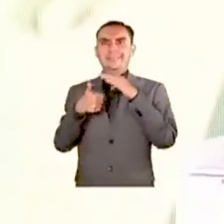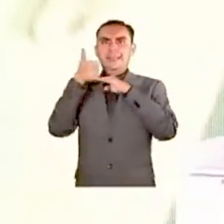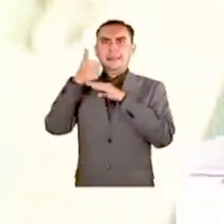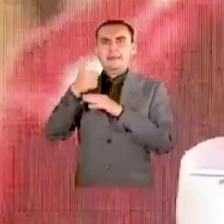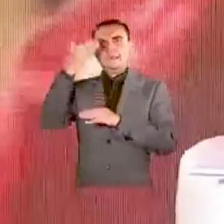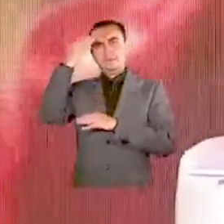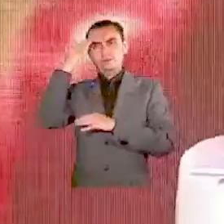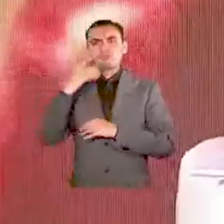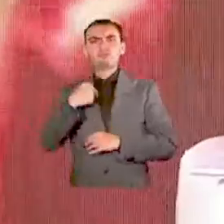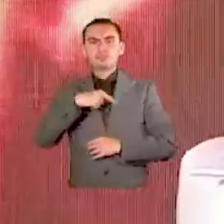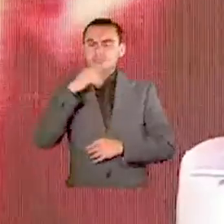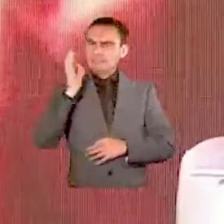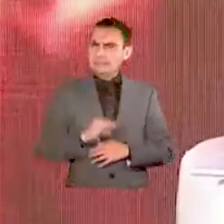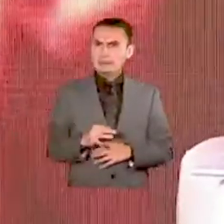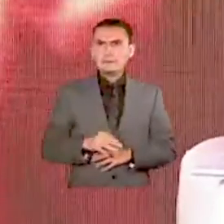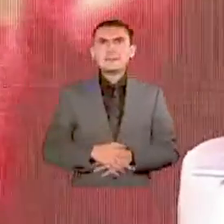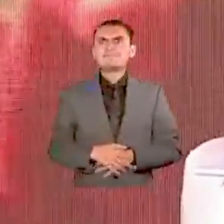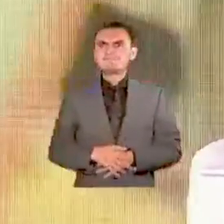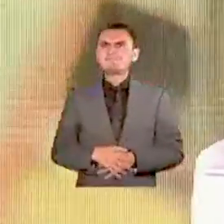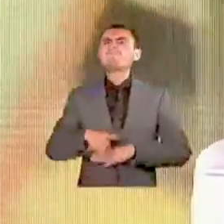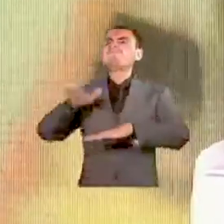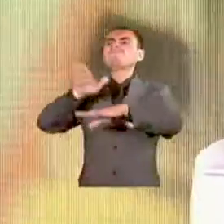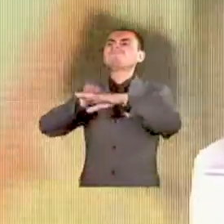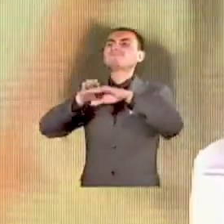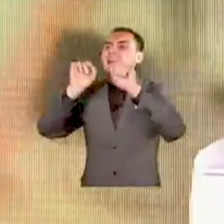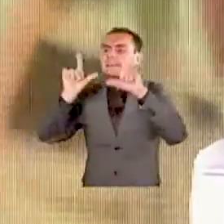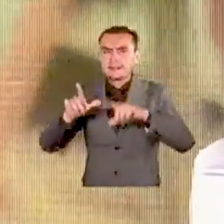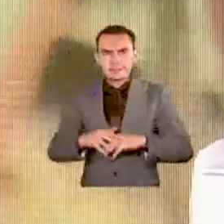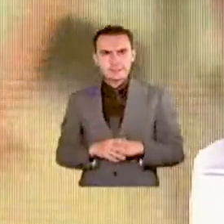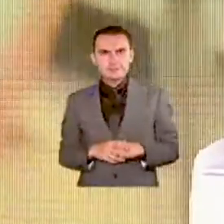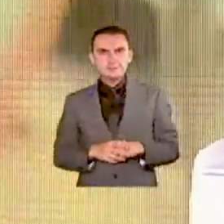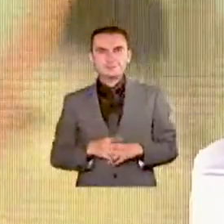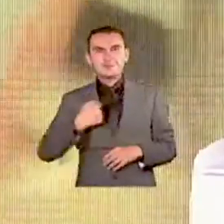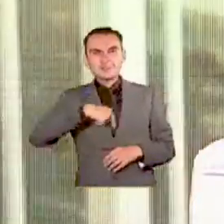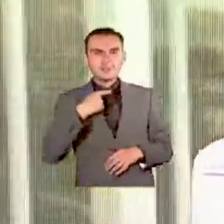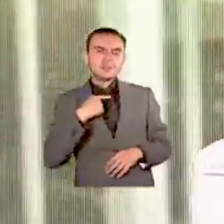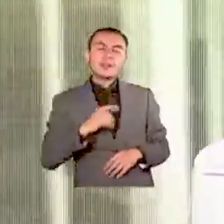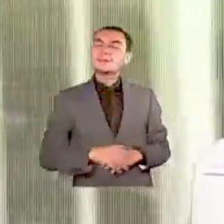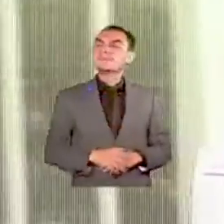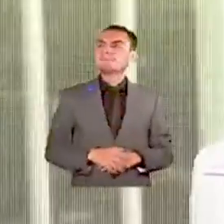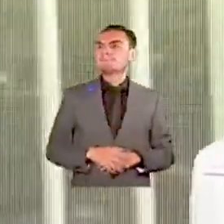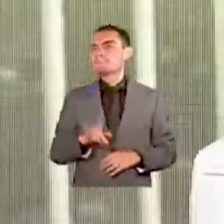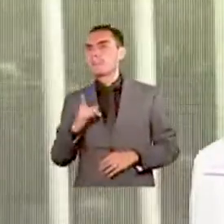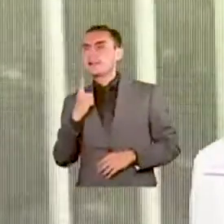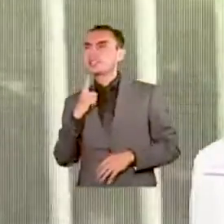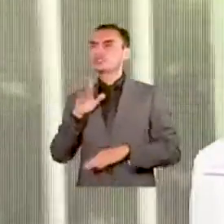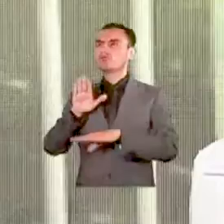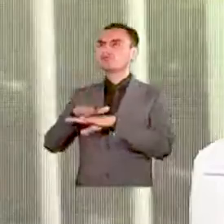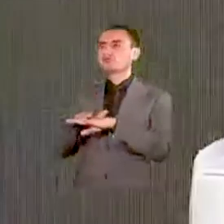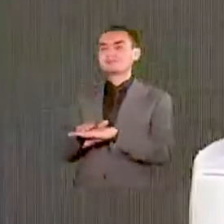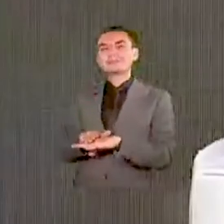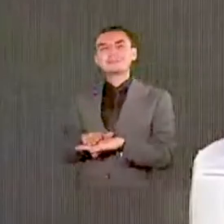con la Policía estuvimos siempre muy atentos, siempre que les dijimos que queríamos ejercer el poder preferente, han sido